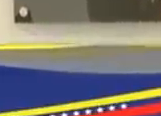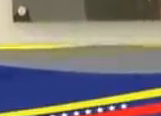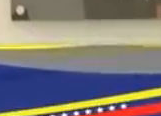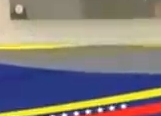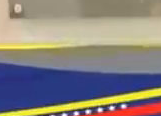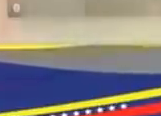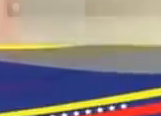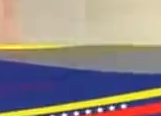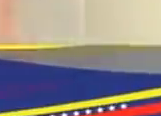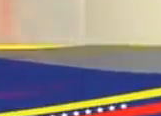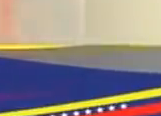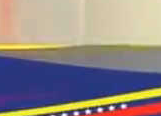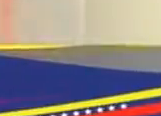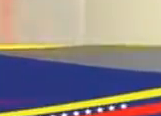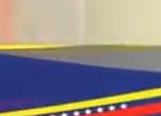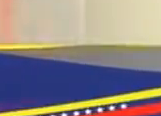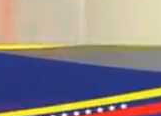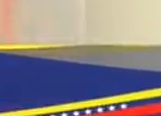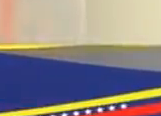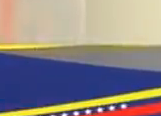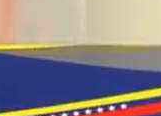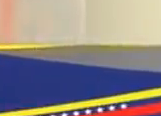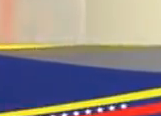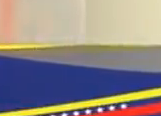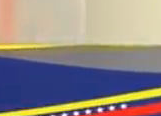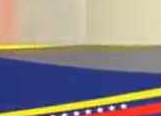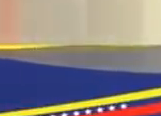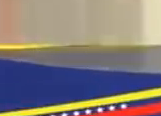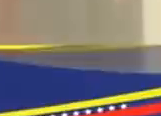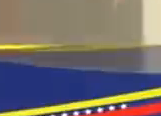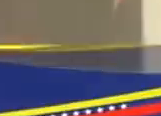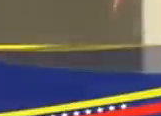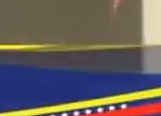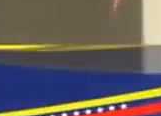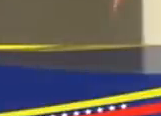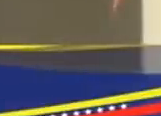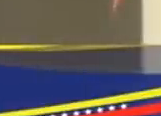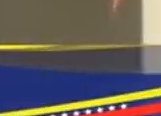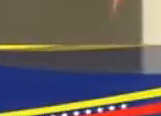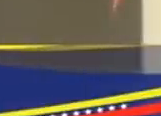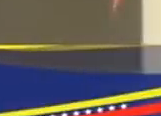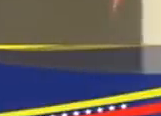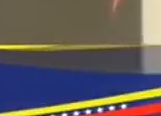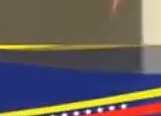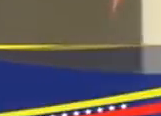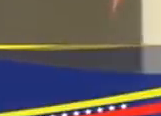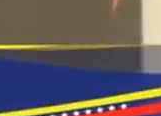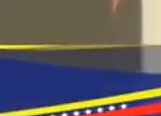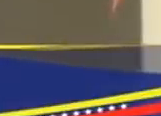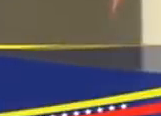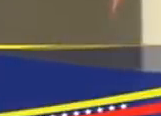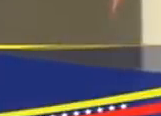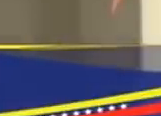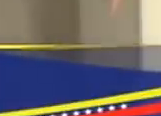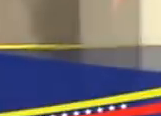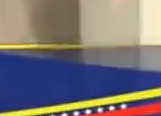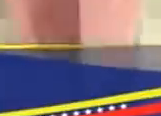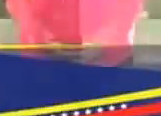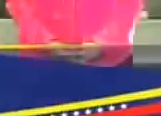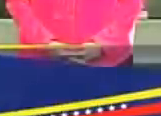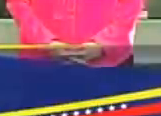de la Fuerza Armada Nacional Bolivariana. Con vista al ciudadano Nicolás Maduro Moros,